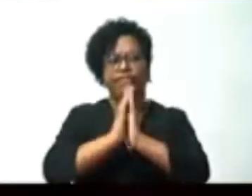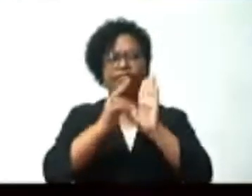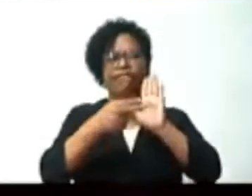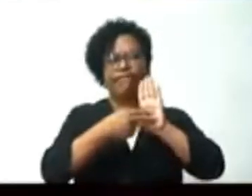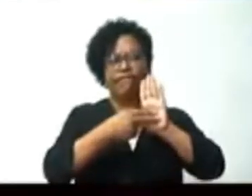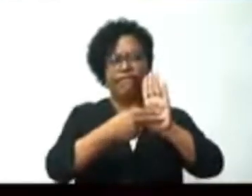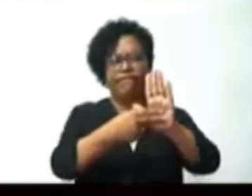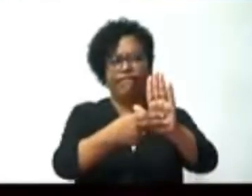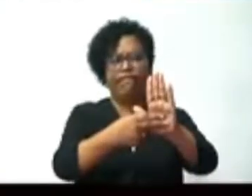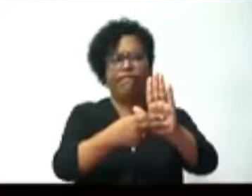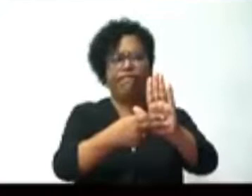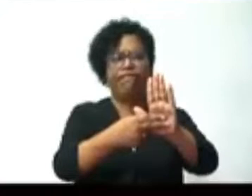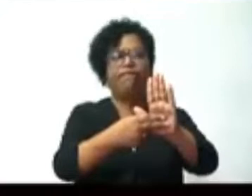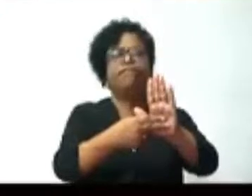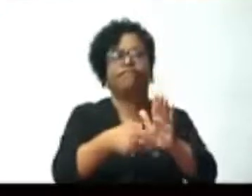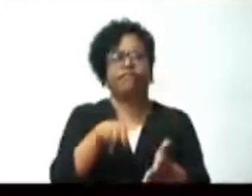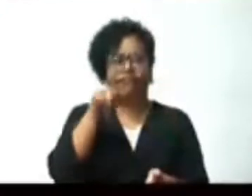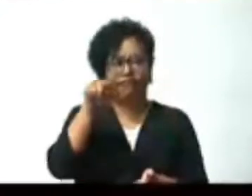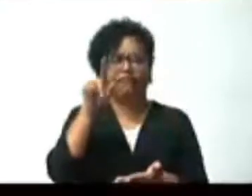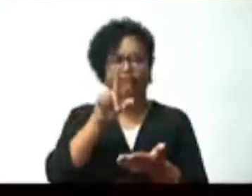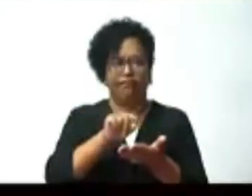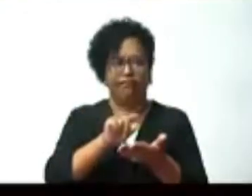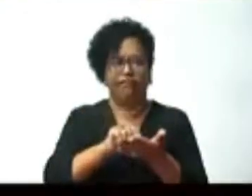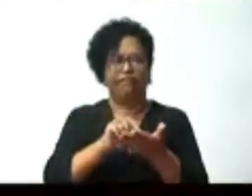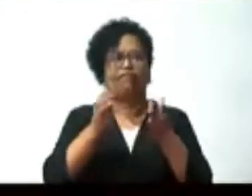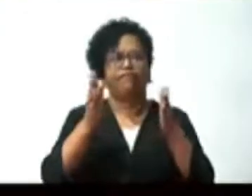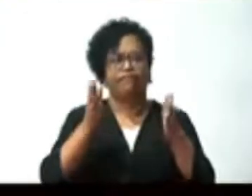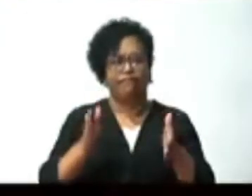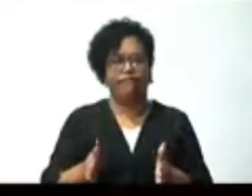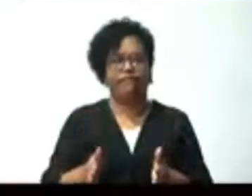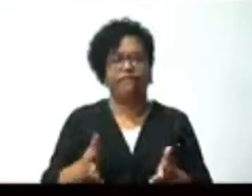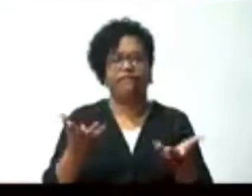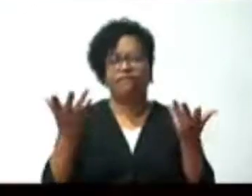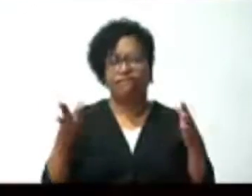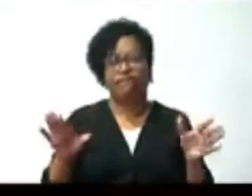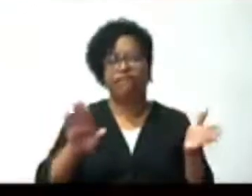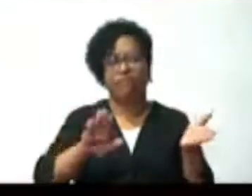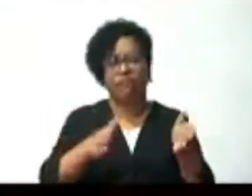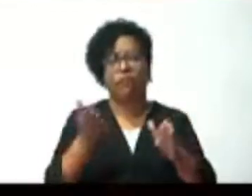un periodista a quien la muerte lo ha sorprendido.